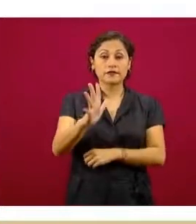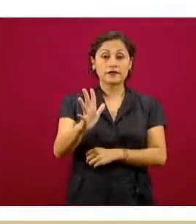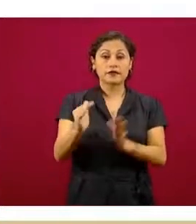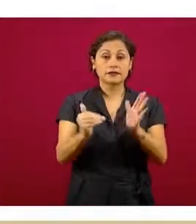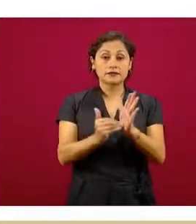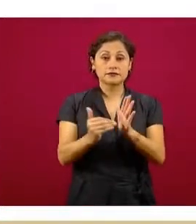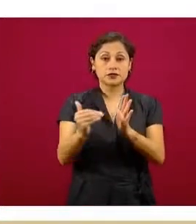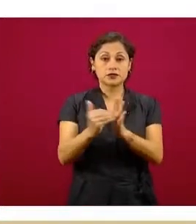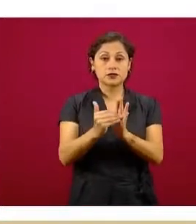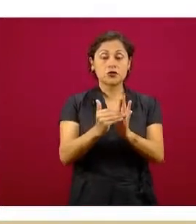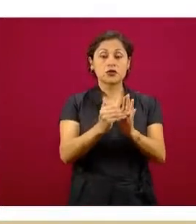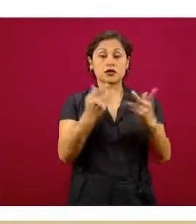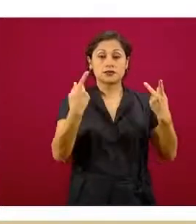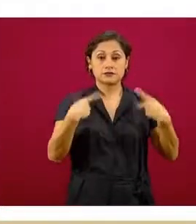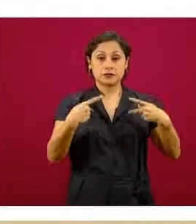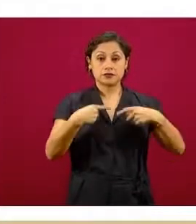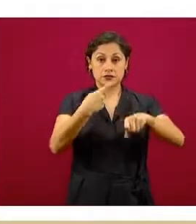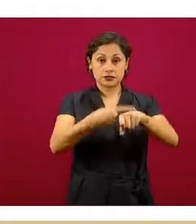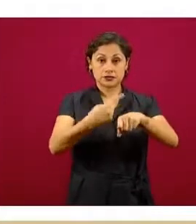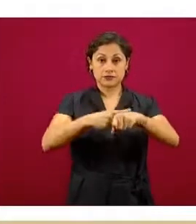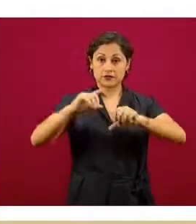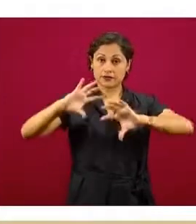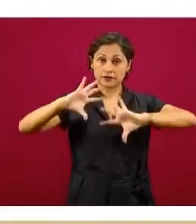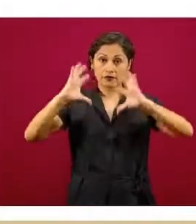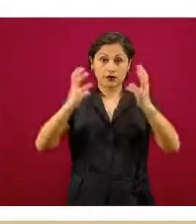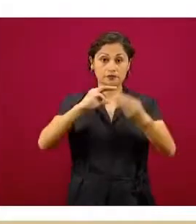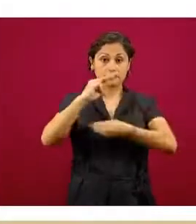de casos en todo el mundo,